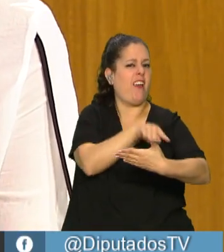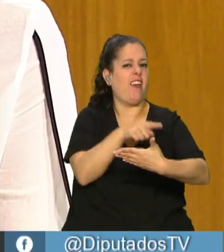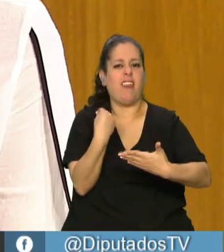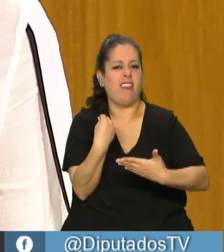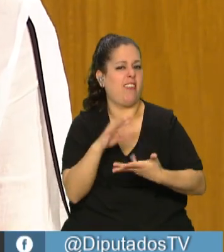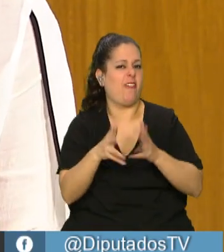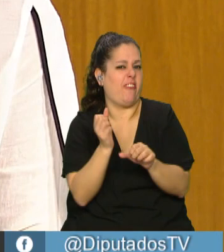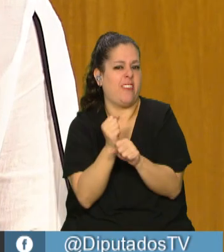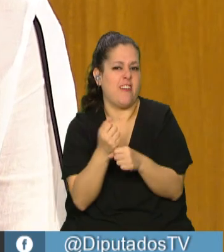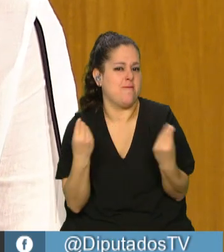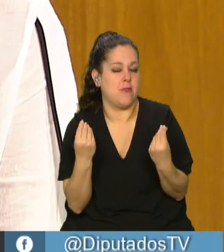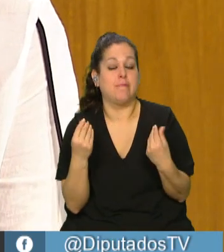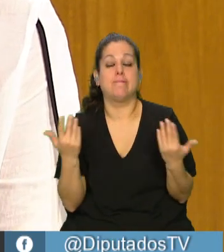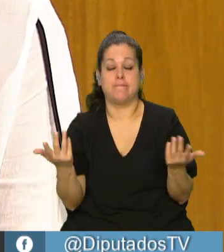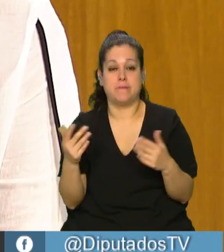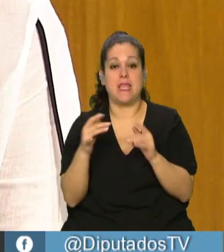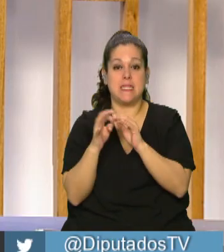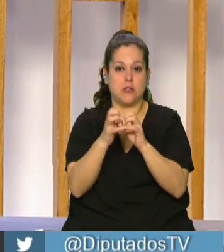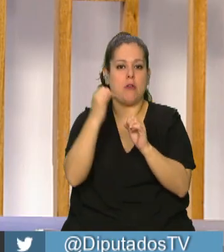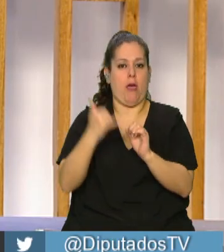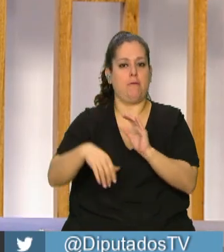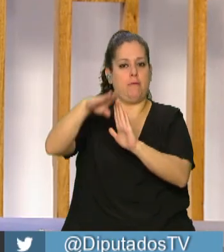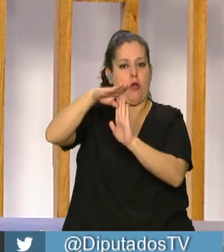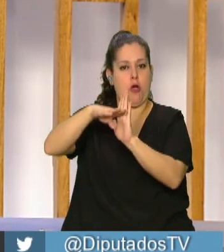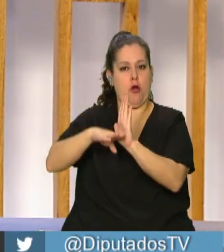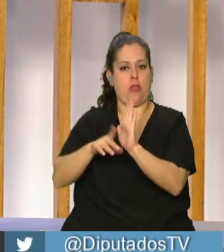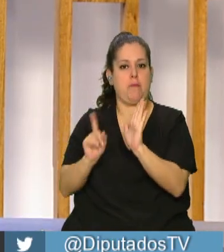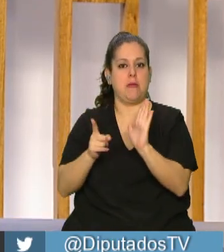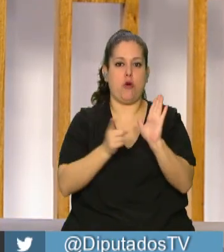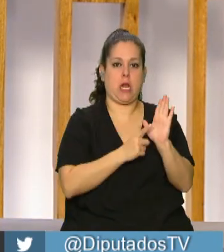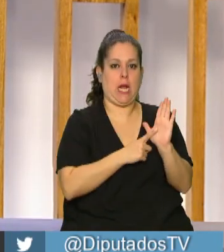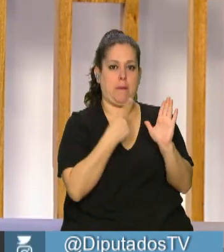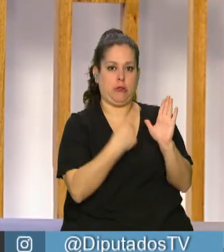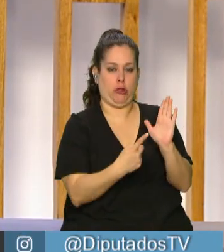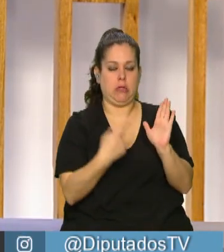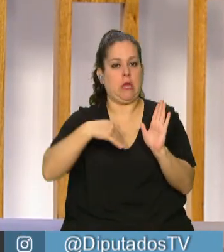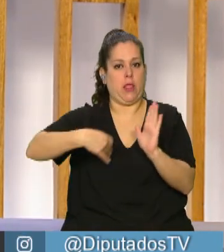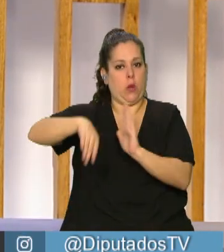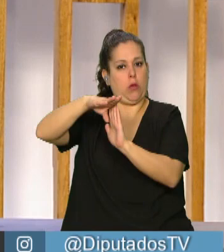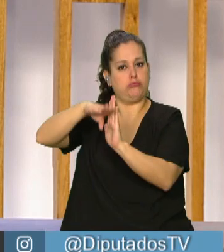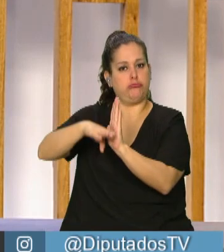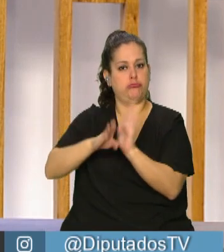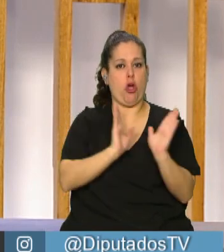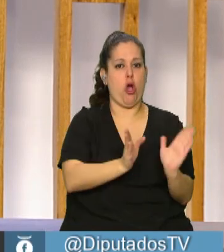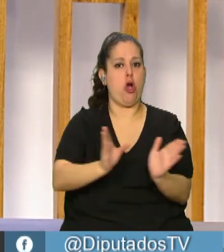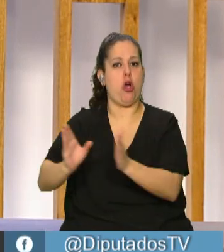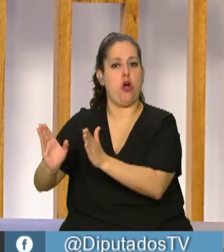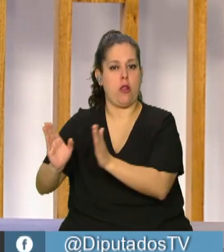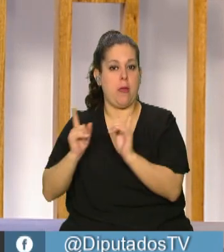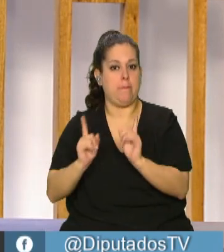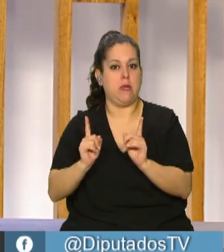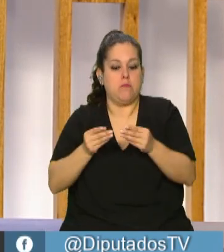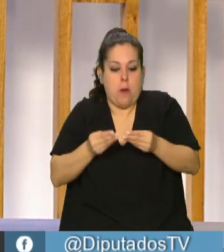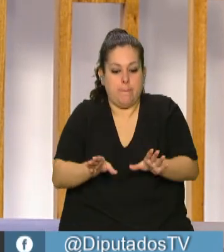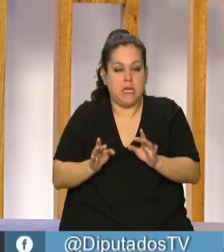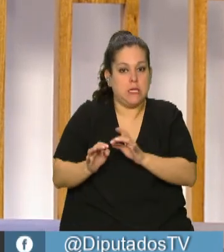la sesión tiene un orden que está establecido reglamentariamente. Además, en el comienzo